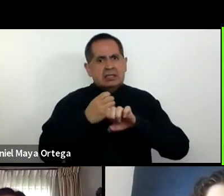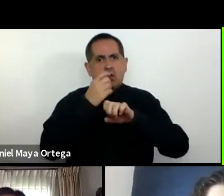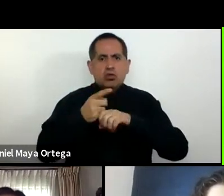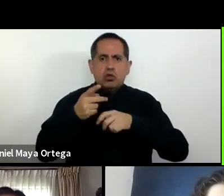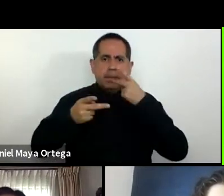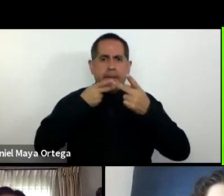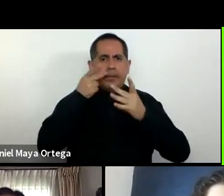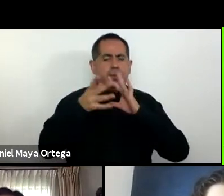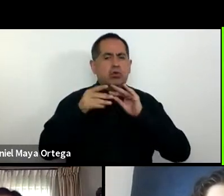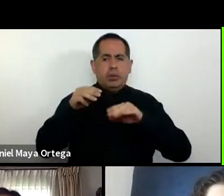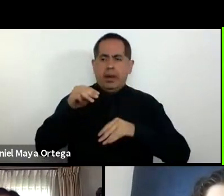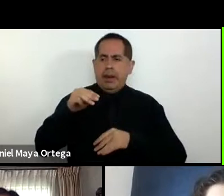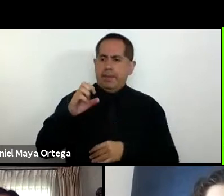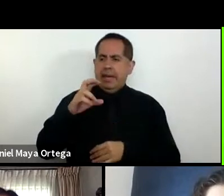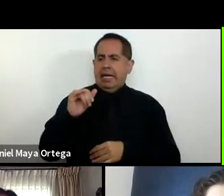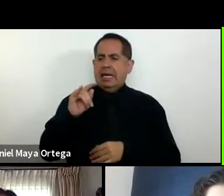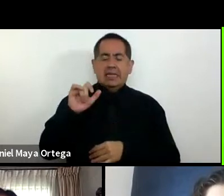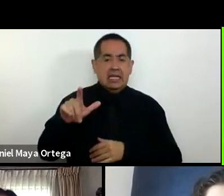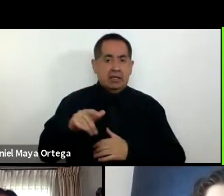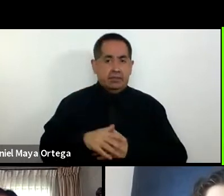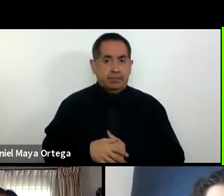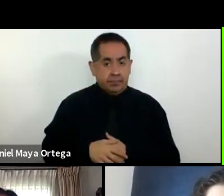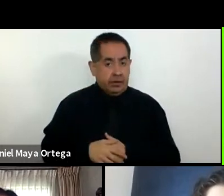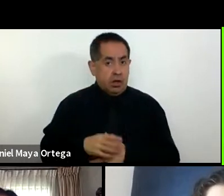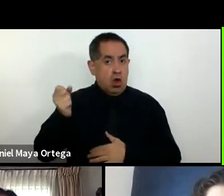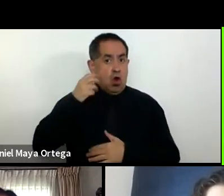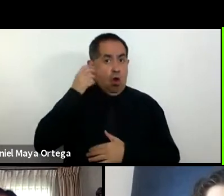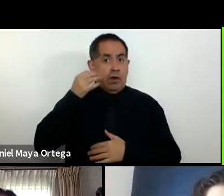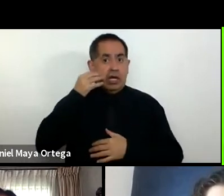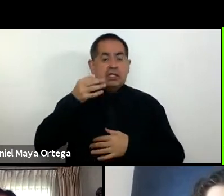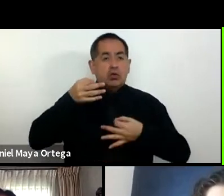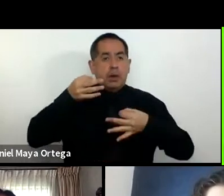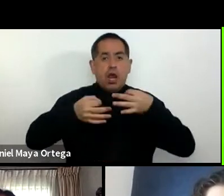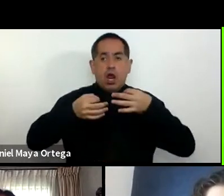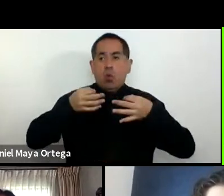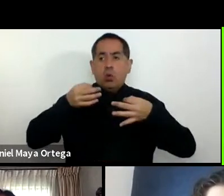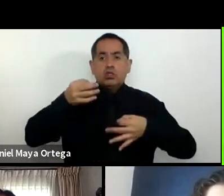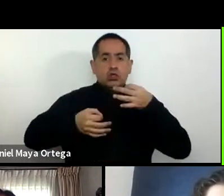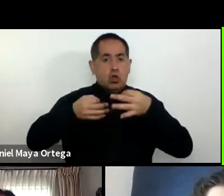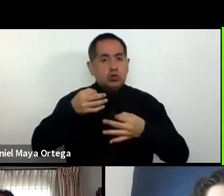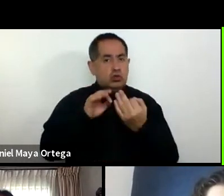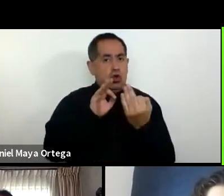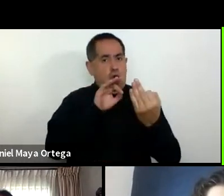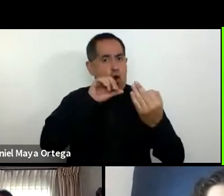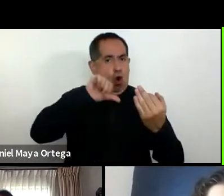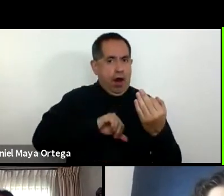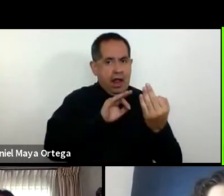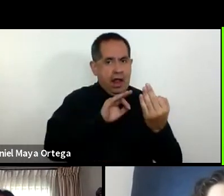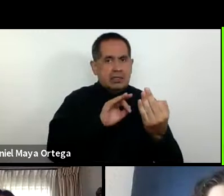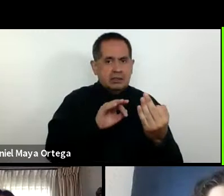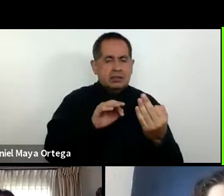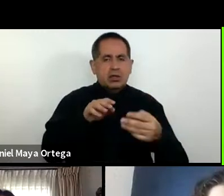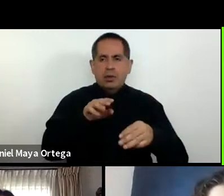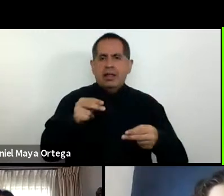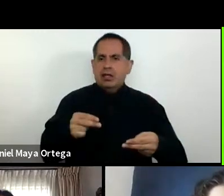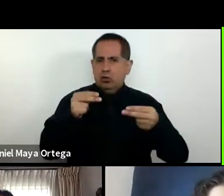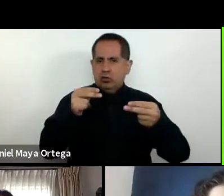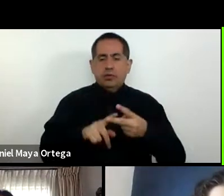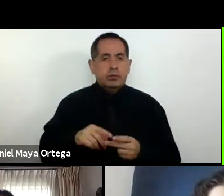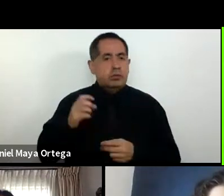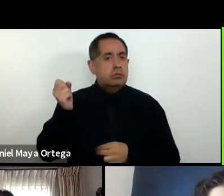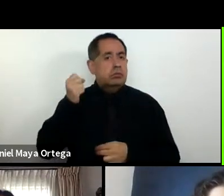mercantil. Conferencista a nivel nacional en juicios orales mercantiles, catedrático en la Universidad